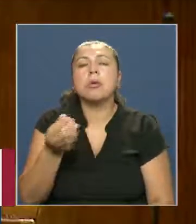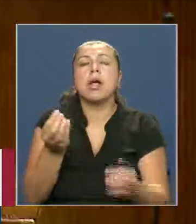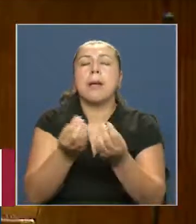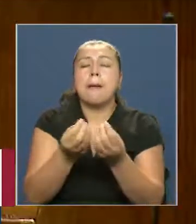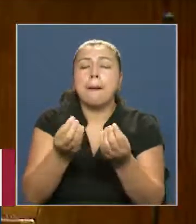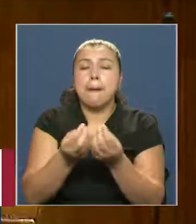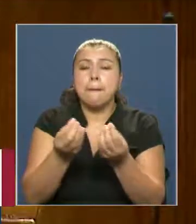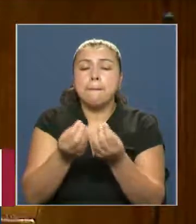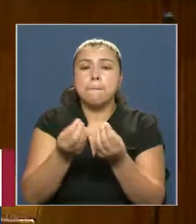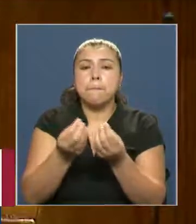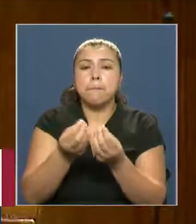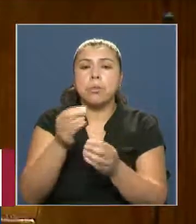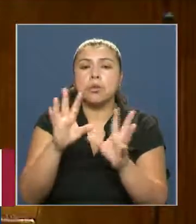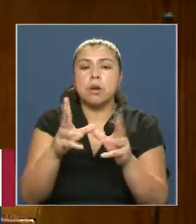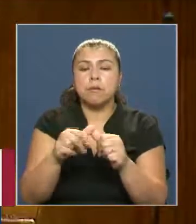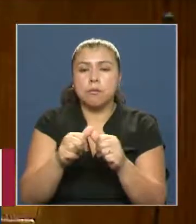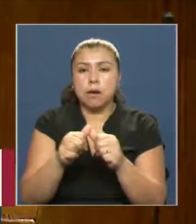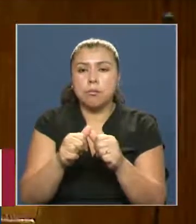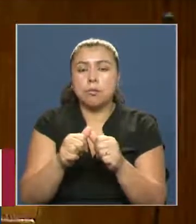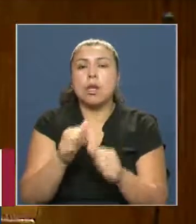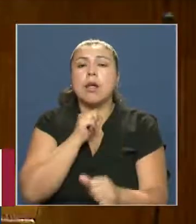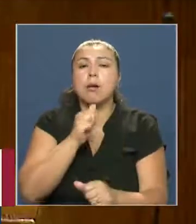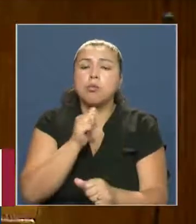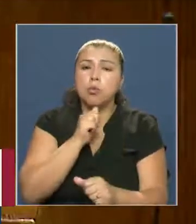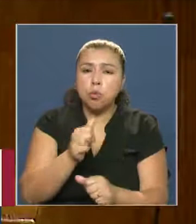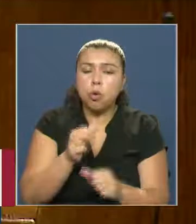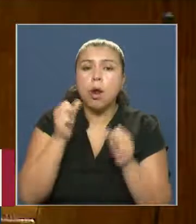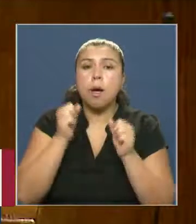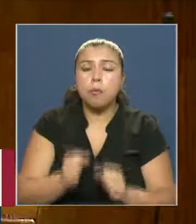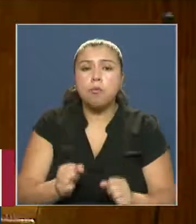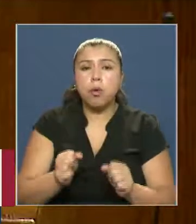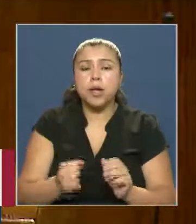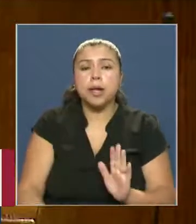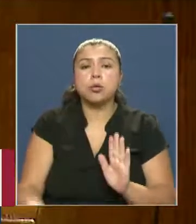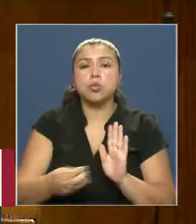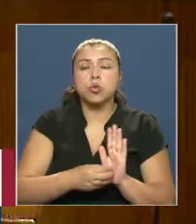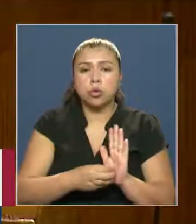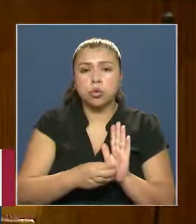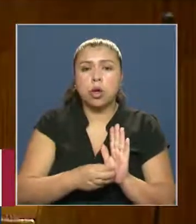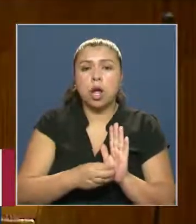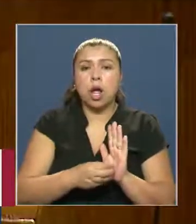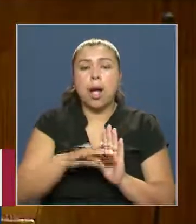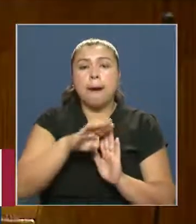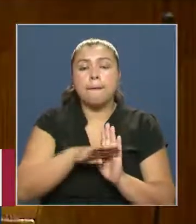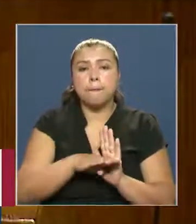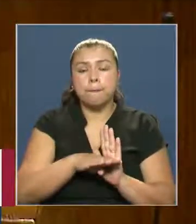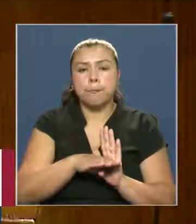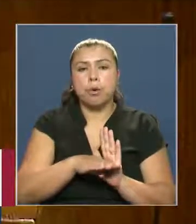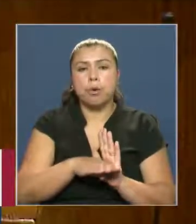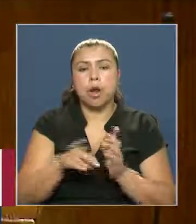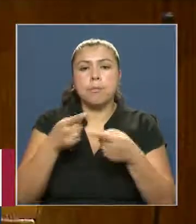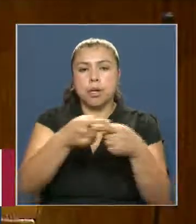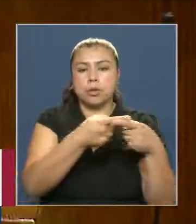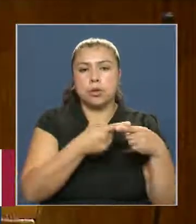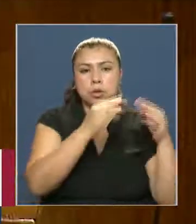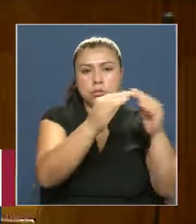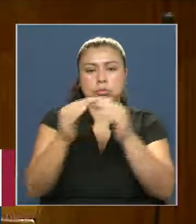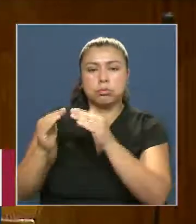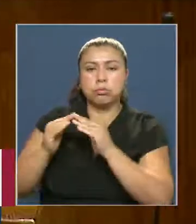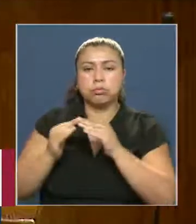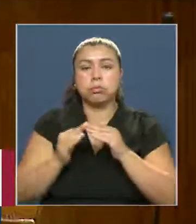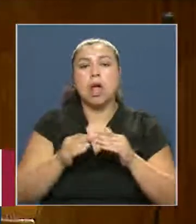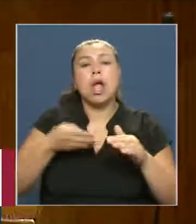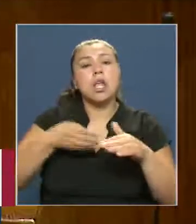familias vulnerables, de escasos recursos, puedan incorporarse a programas sociales de urbanización y acceder a proyectos de pavimentación de